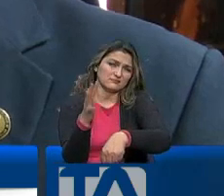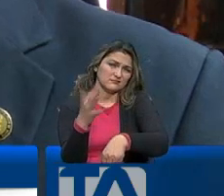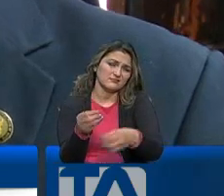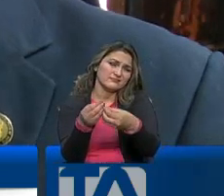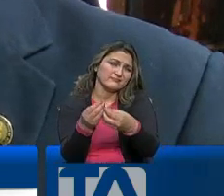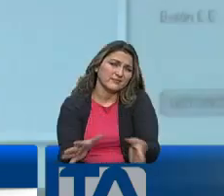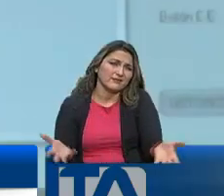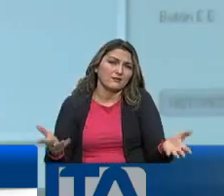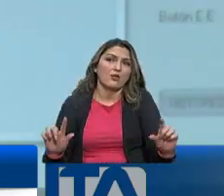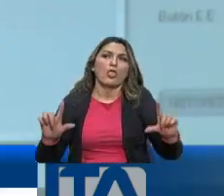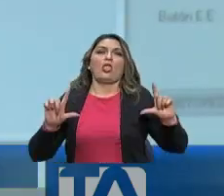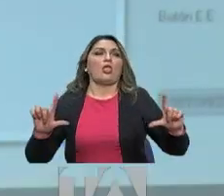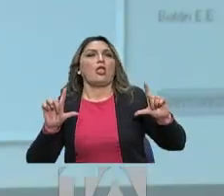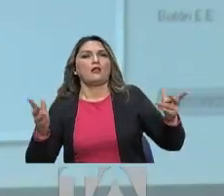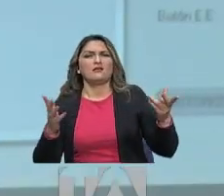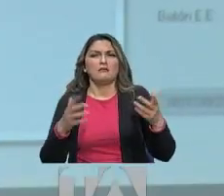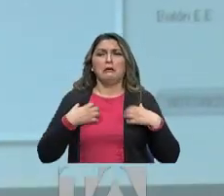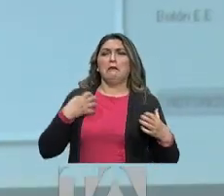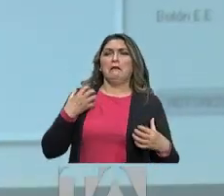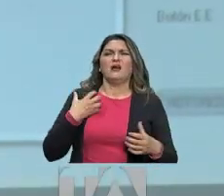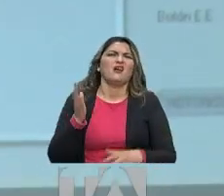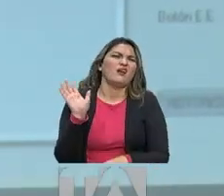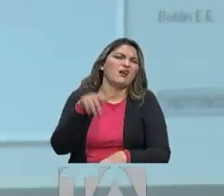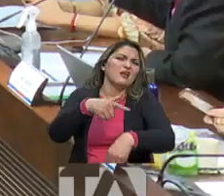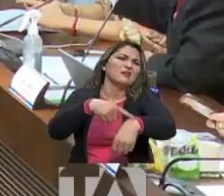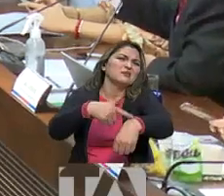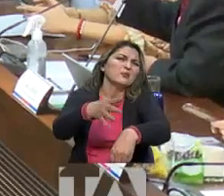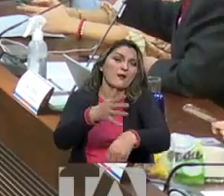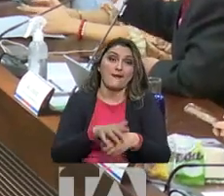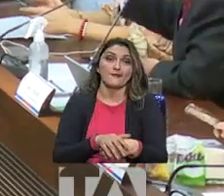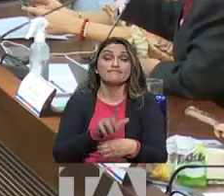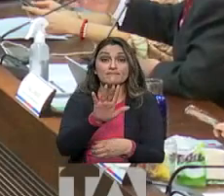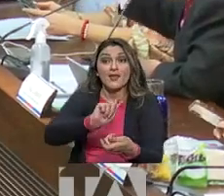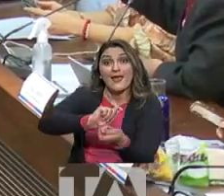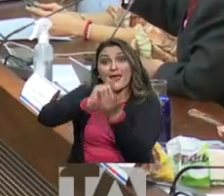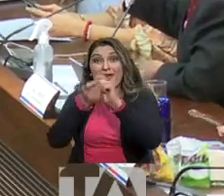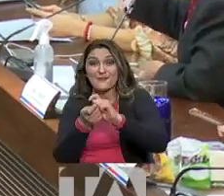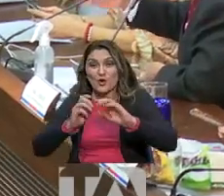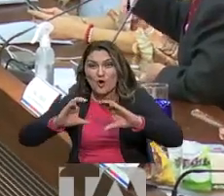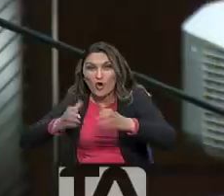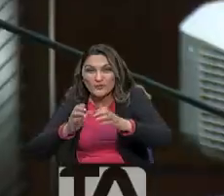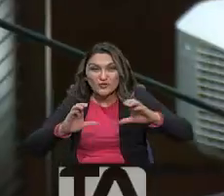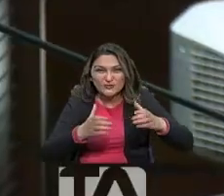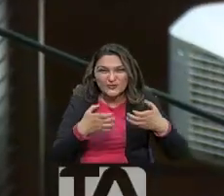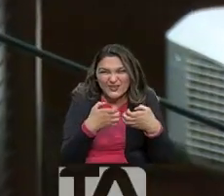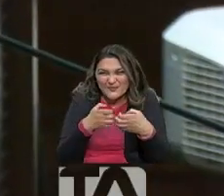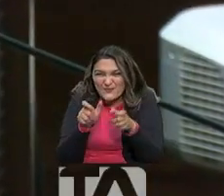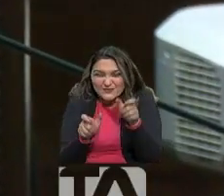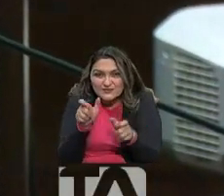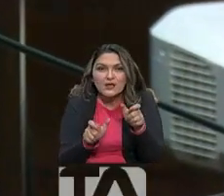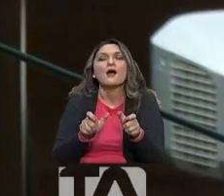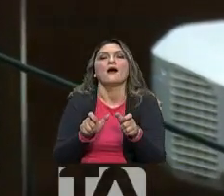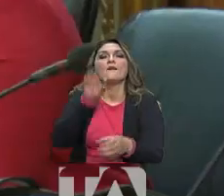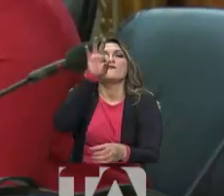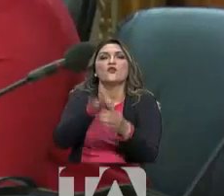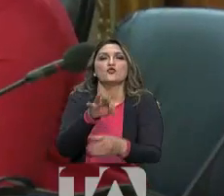para protagonismos. El cambio fue aprobado con 14 votos a favor. El Código Municipal establece que cada 2 años se reestructuren